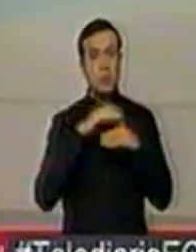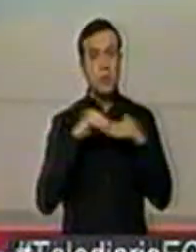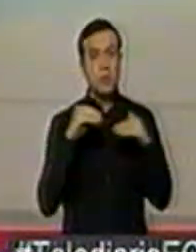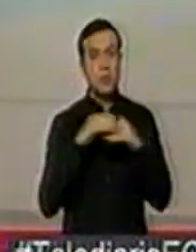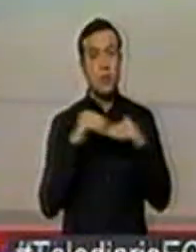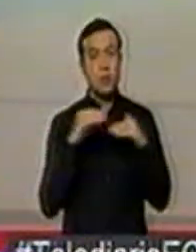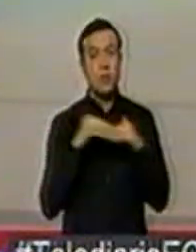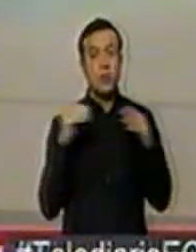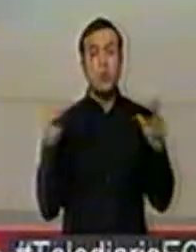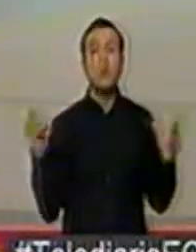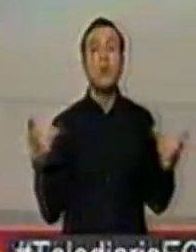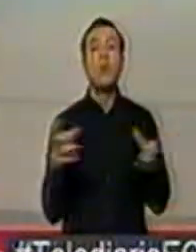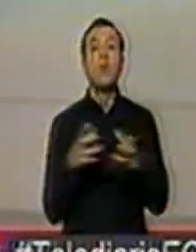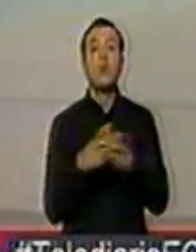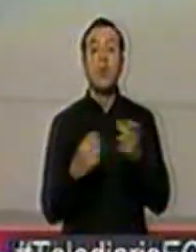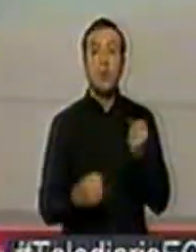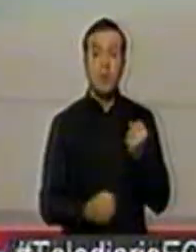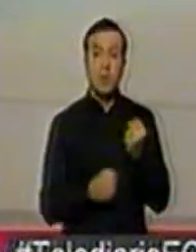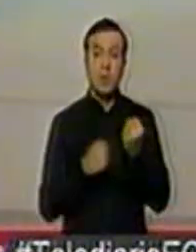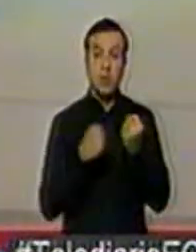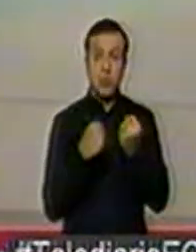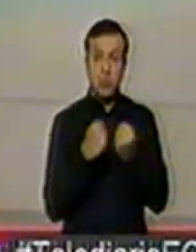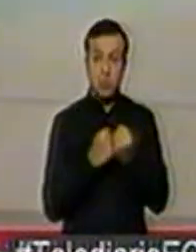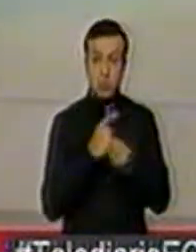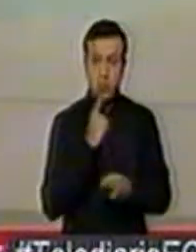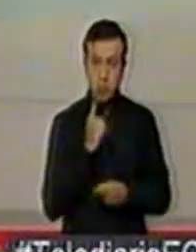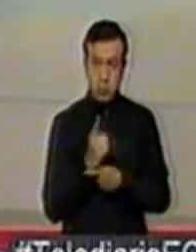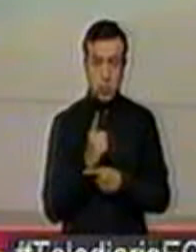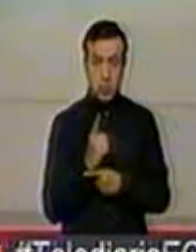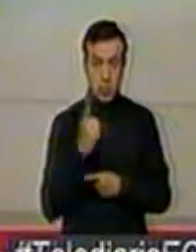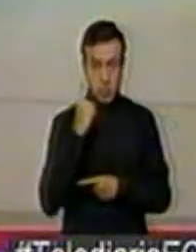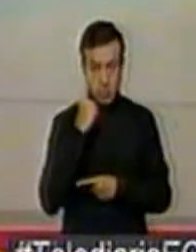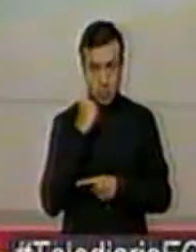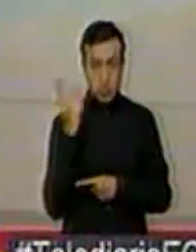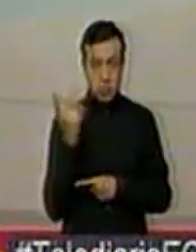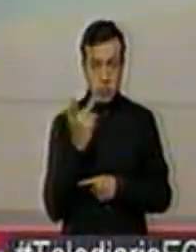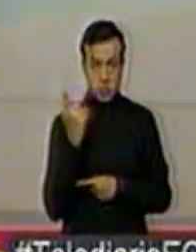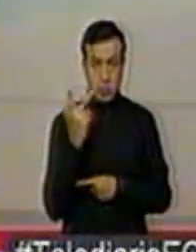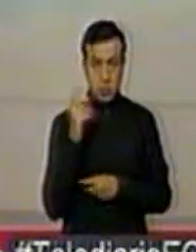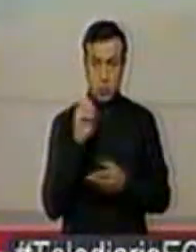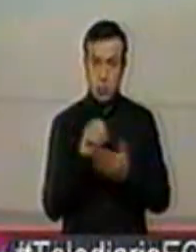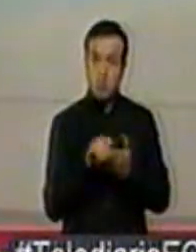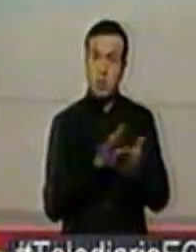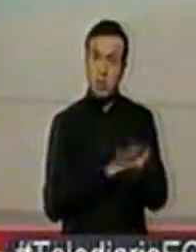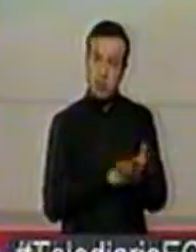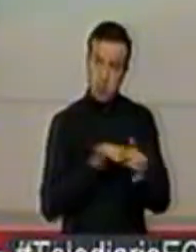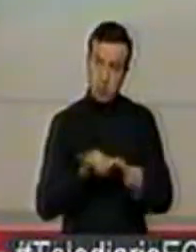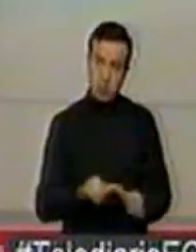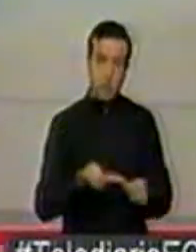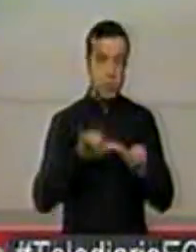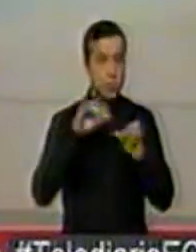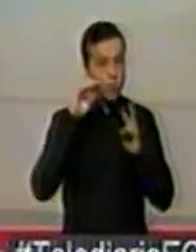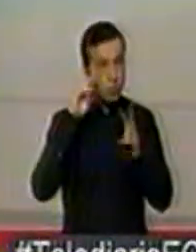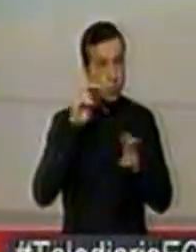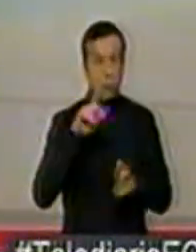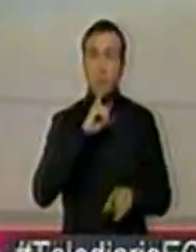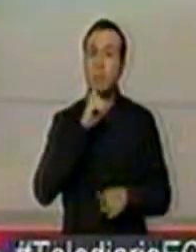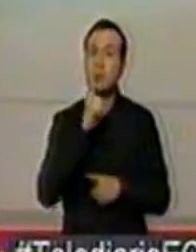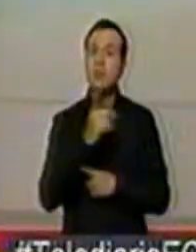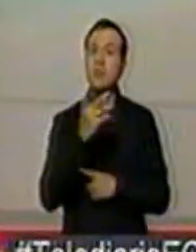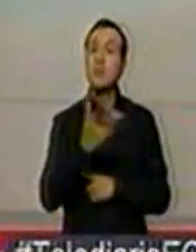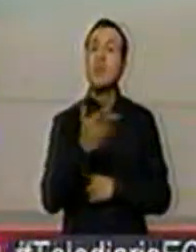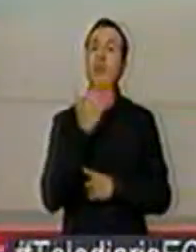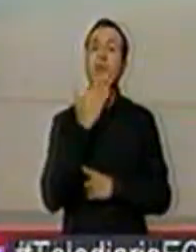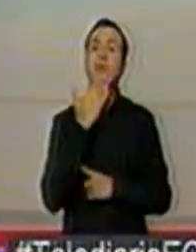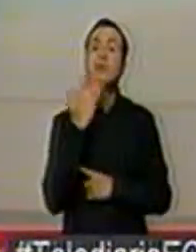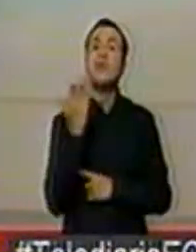podido fundar a través del apoyo de las grandes corporaciones ecuatorianas para que para estos proyectos para estos sueños porque ahí se establece por